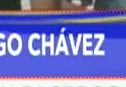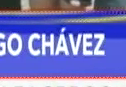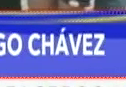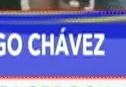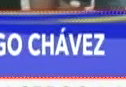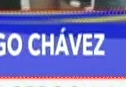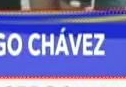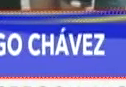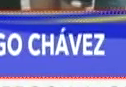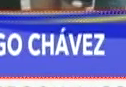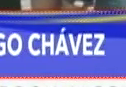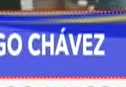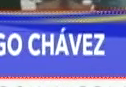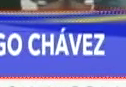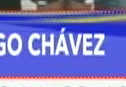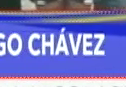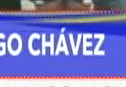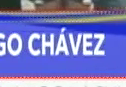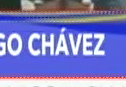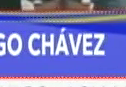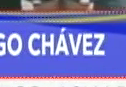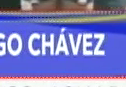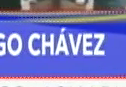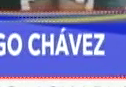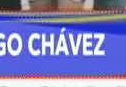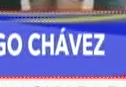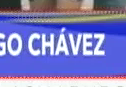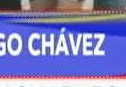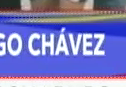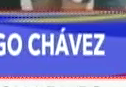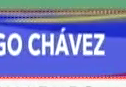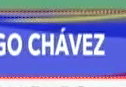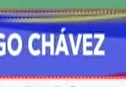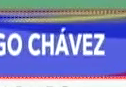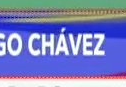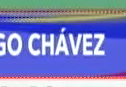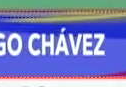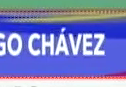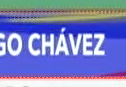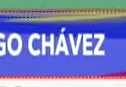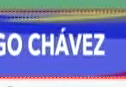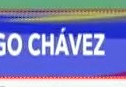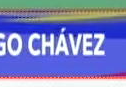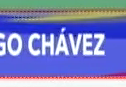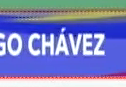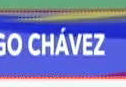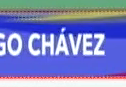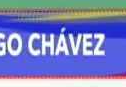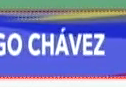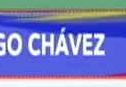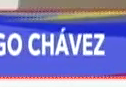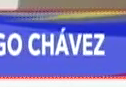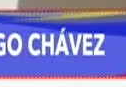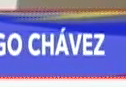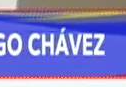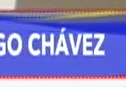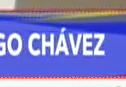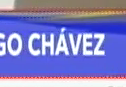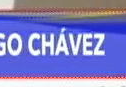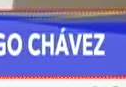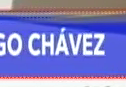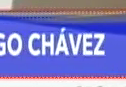parte laboral bueno fueron tomando en cuenta discutidos bueno aquí pues en nuestra comunidad